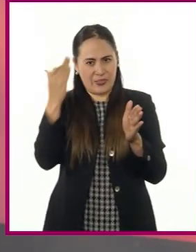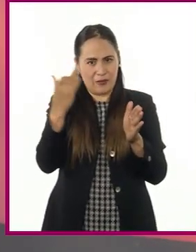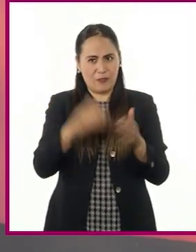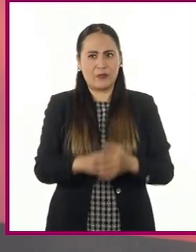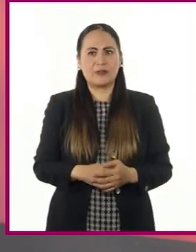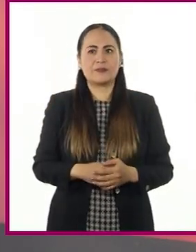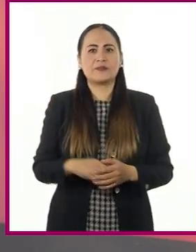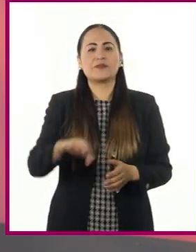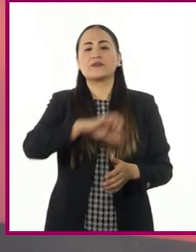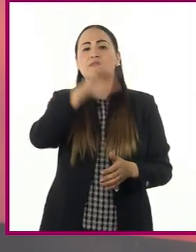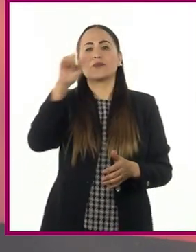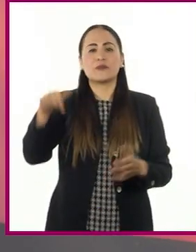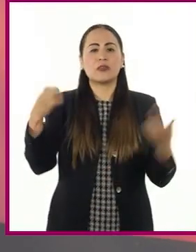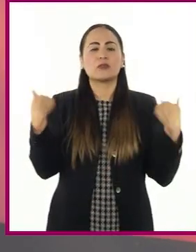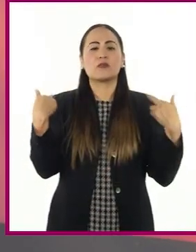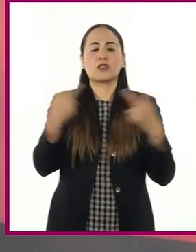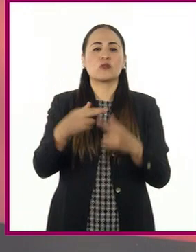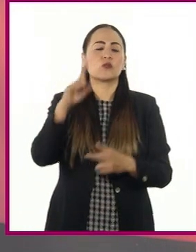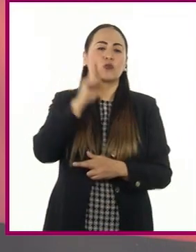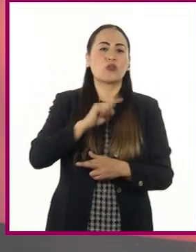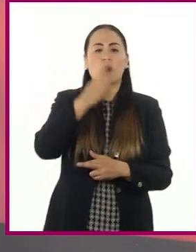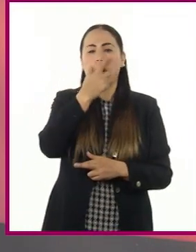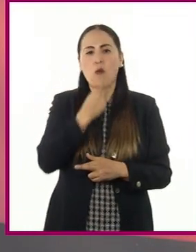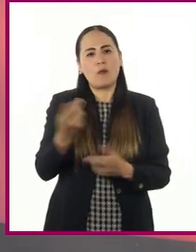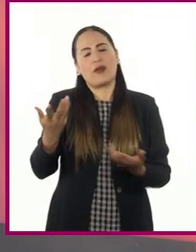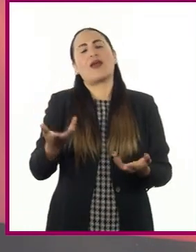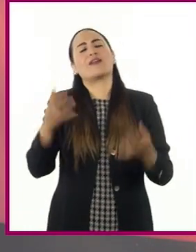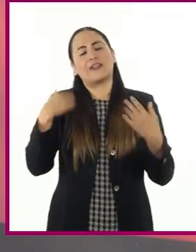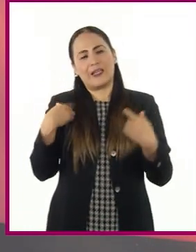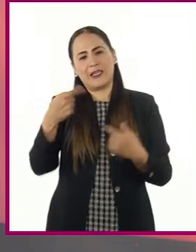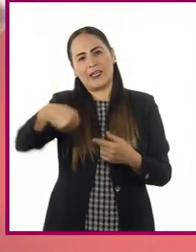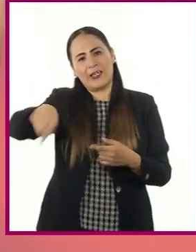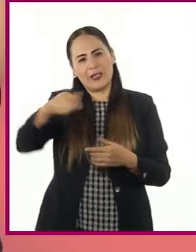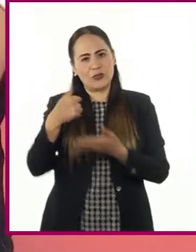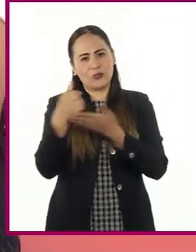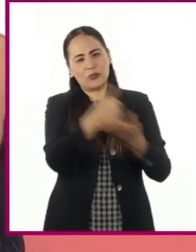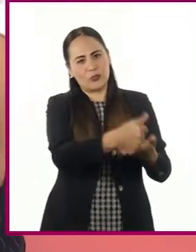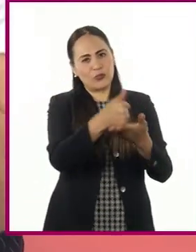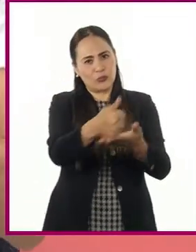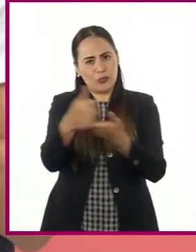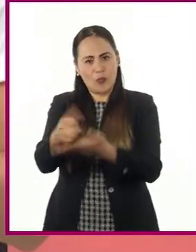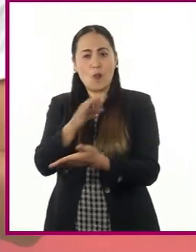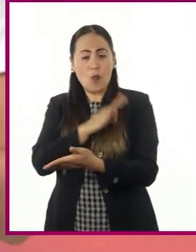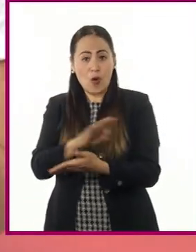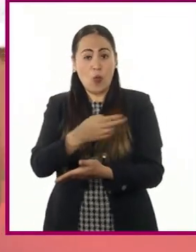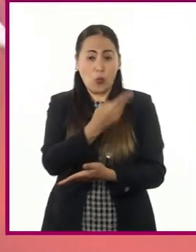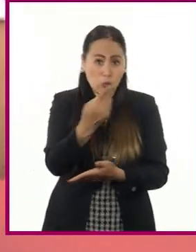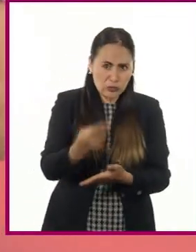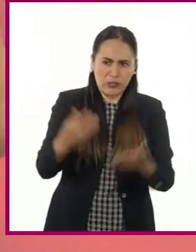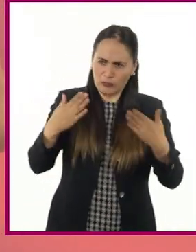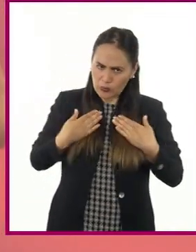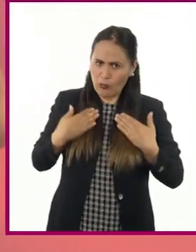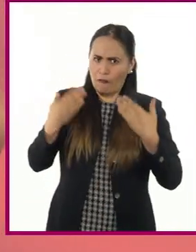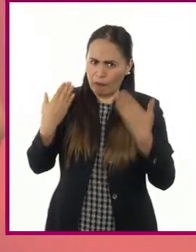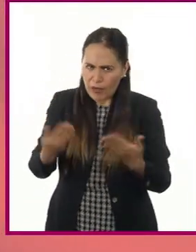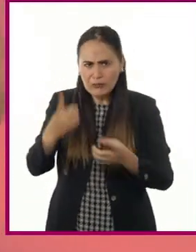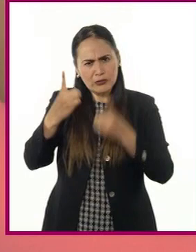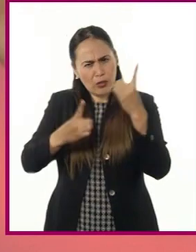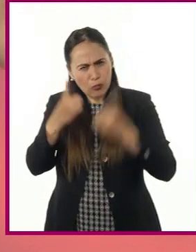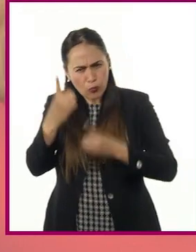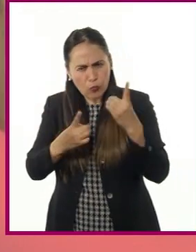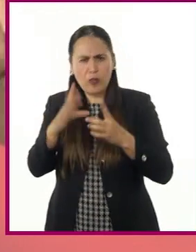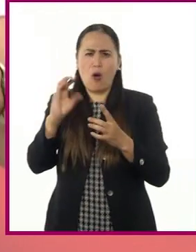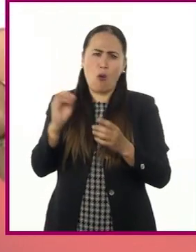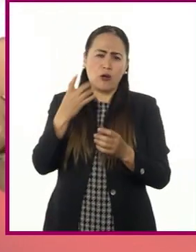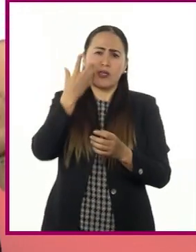Finalmente, sus maestras y maestros son sus mejores aliados en este proceso. No duden en consultarlos si tienen dudas o